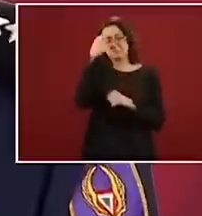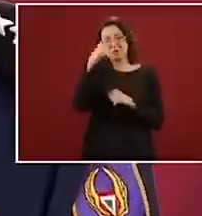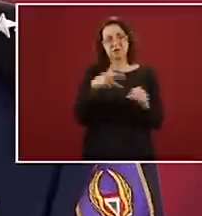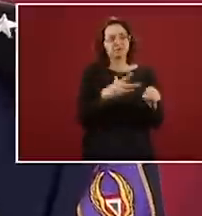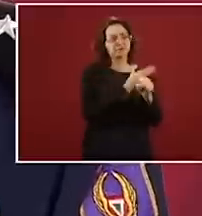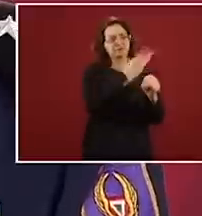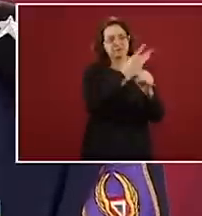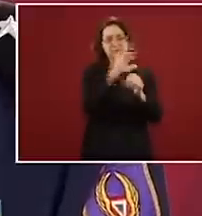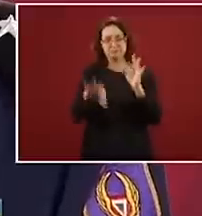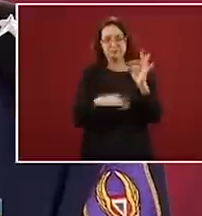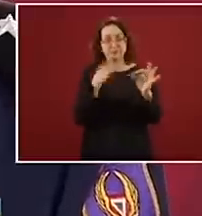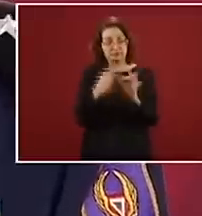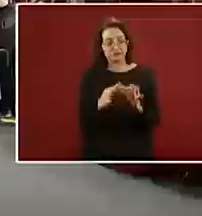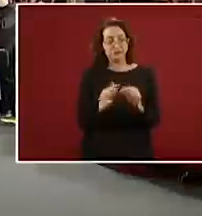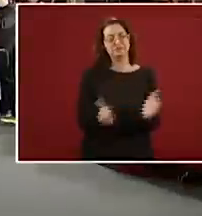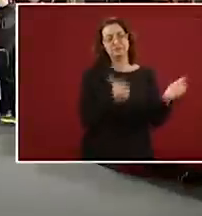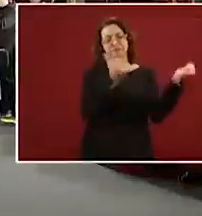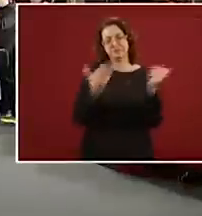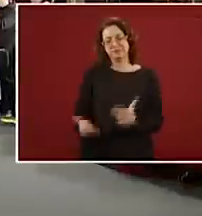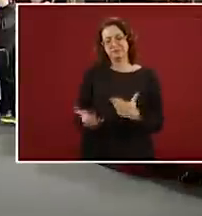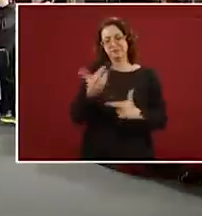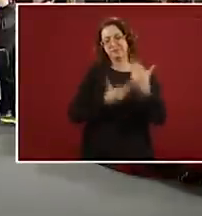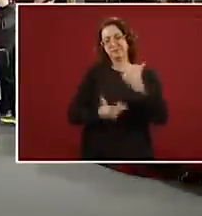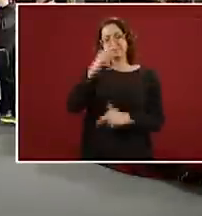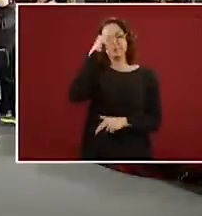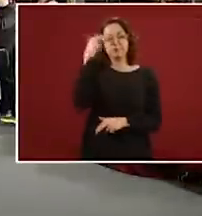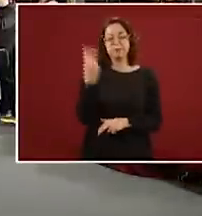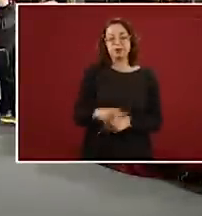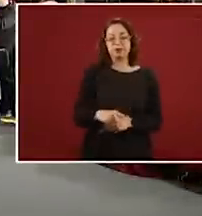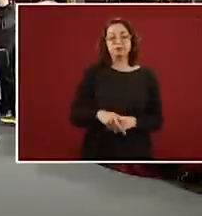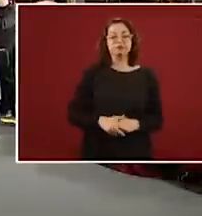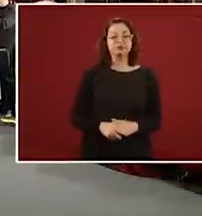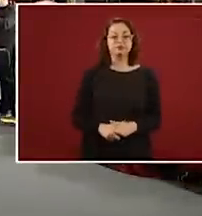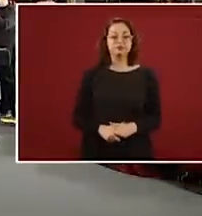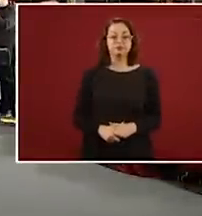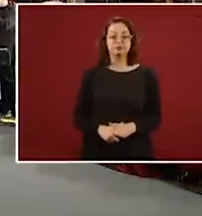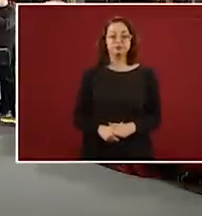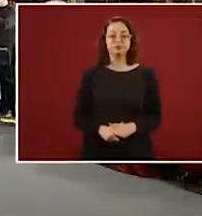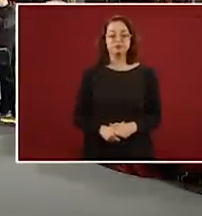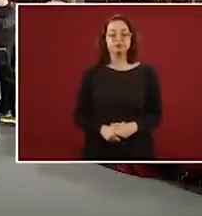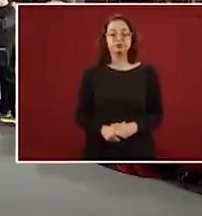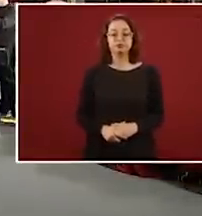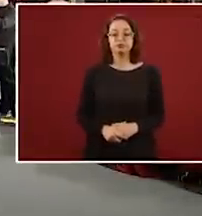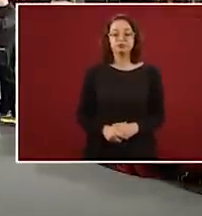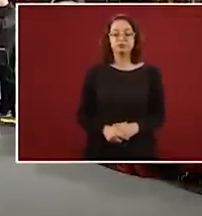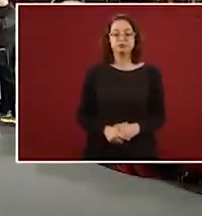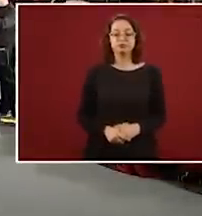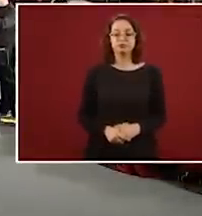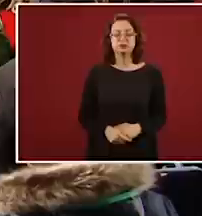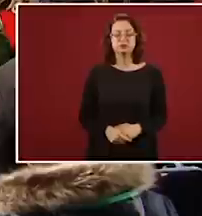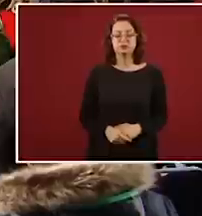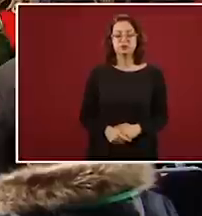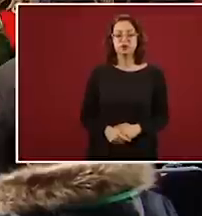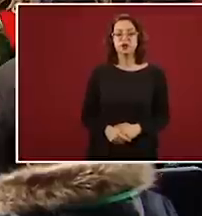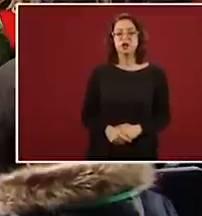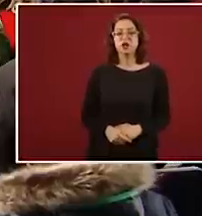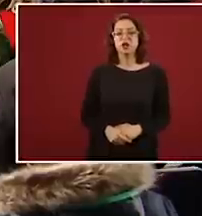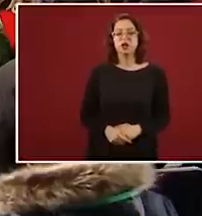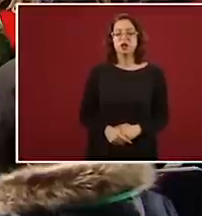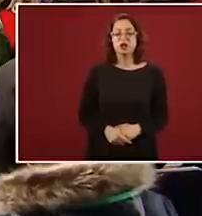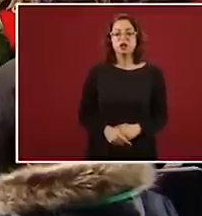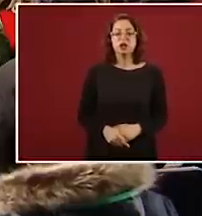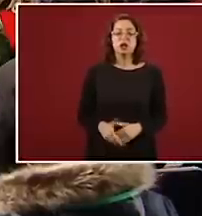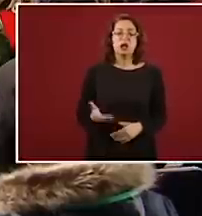mantenimiento y traerlo a México. ¿Y en Andalucía se va a construir un hangar o cómo se va a guardar? tenemos el hangar del sexto grupo aéreo, que antes era el